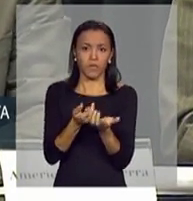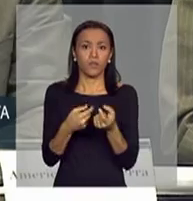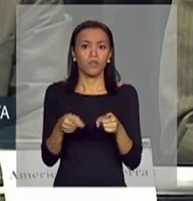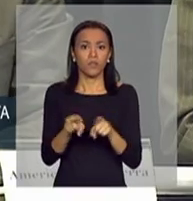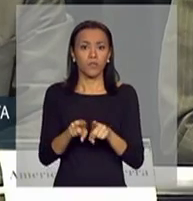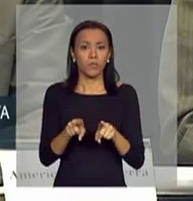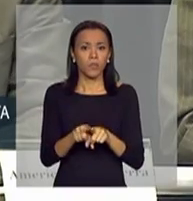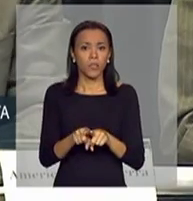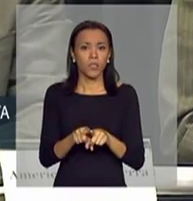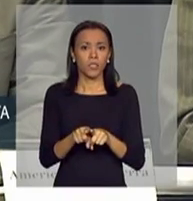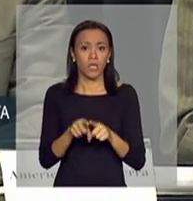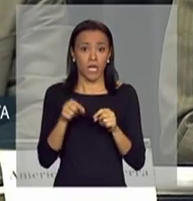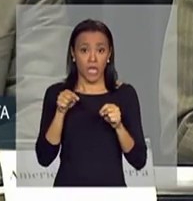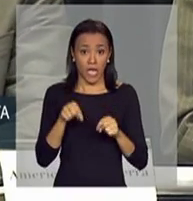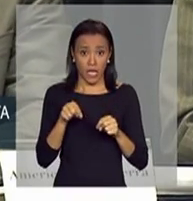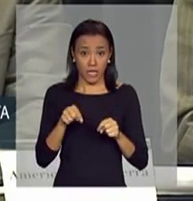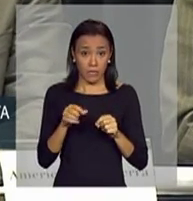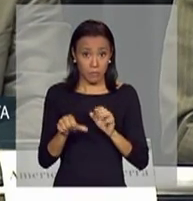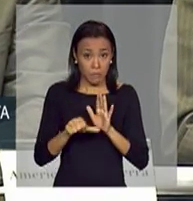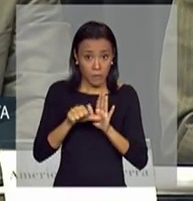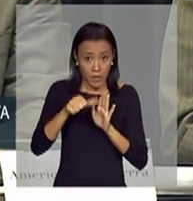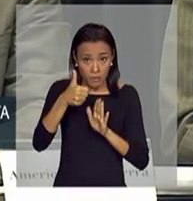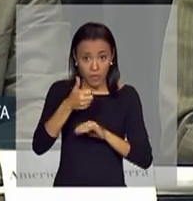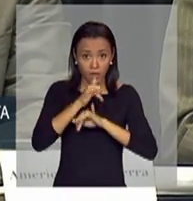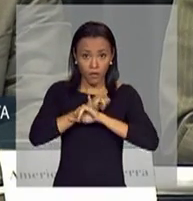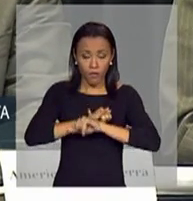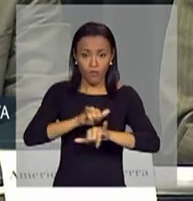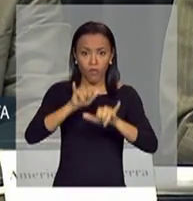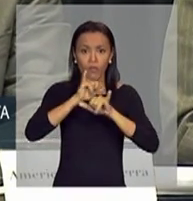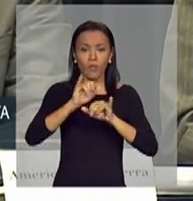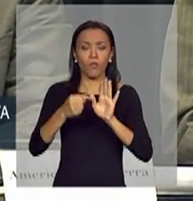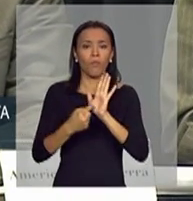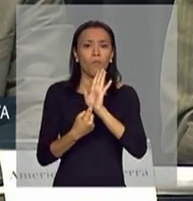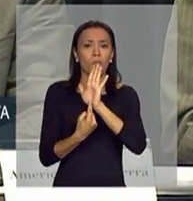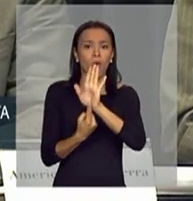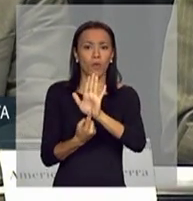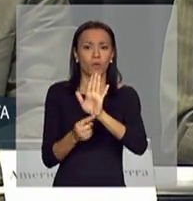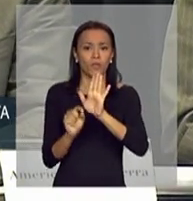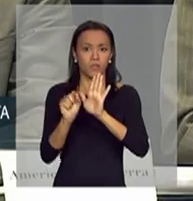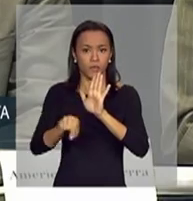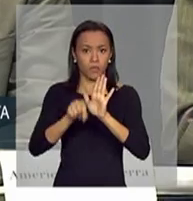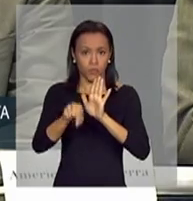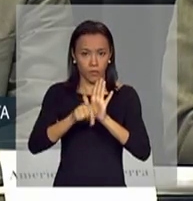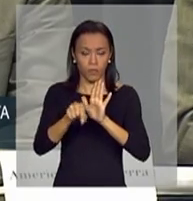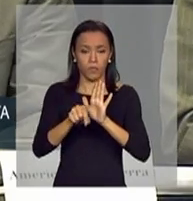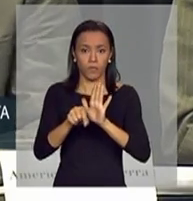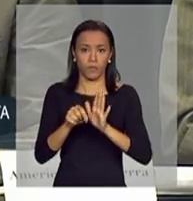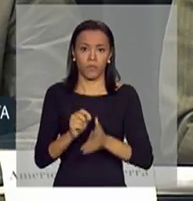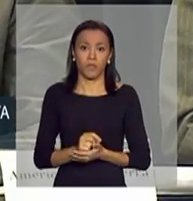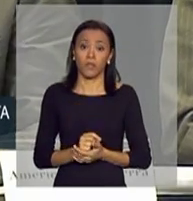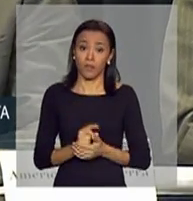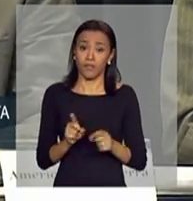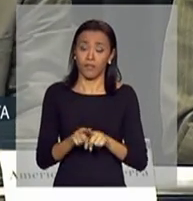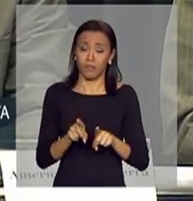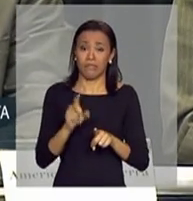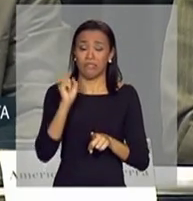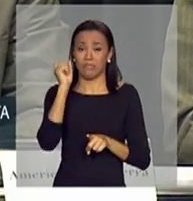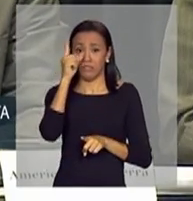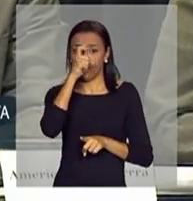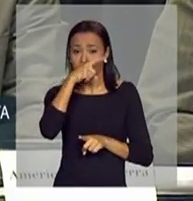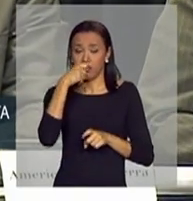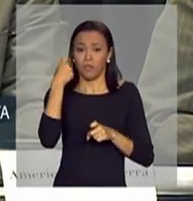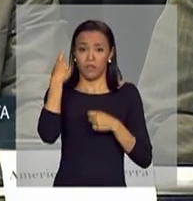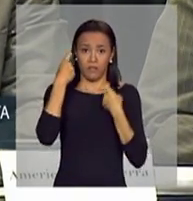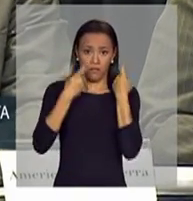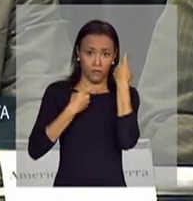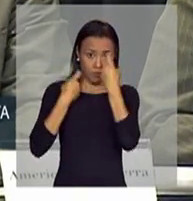muestra este primer informe algo que es complejo, difícil y preocupante: